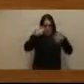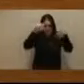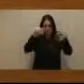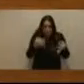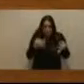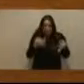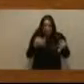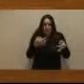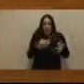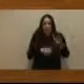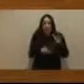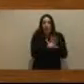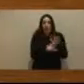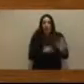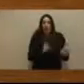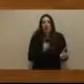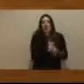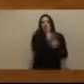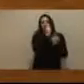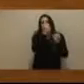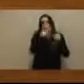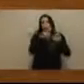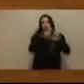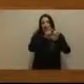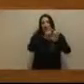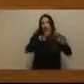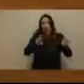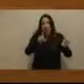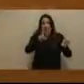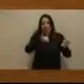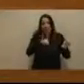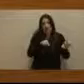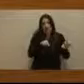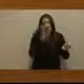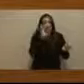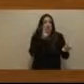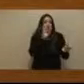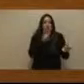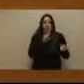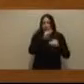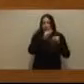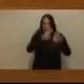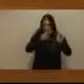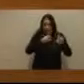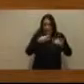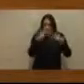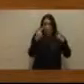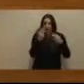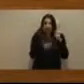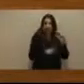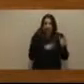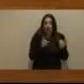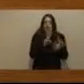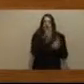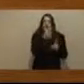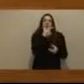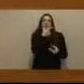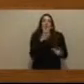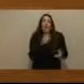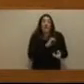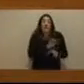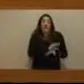las irregularidades, ilegalidades y toda serie de tropelías cometidas en esta empresa pública. La pregunta es muy sencilla, señor